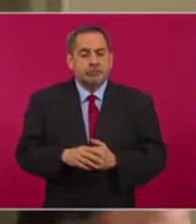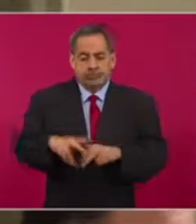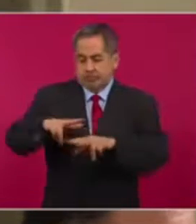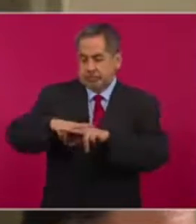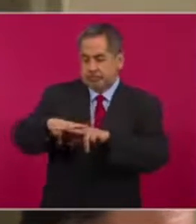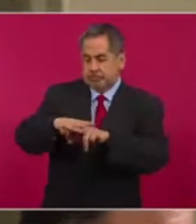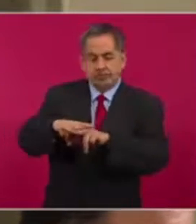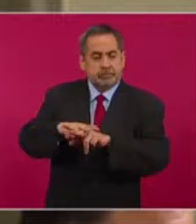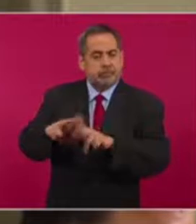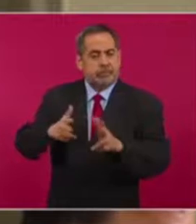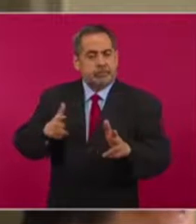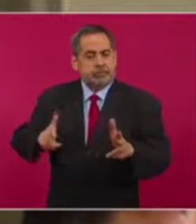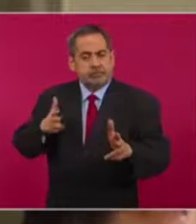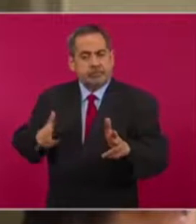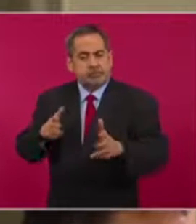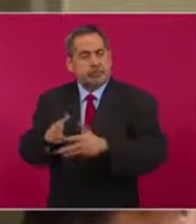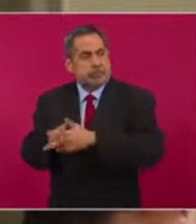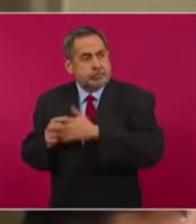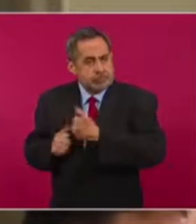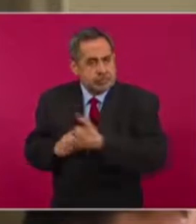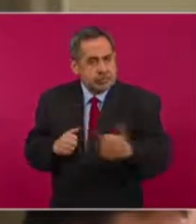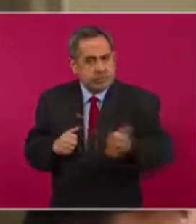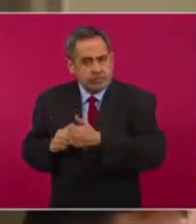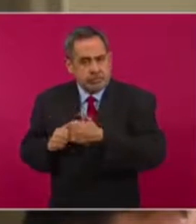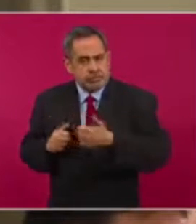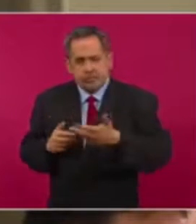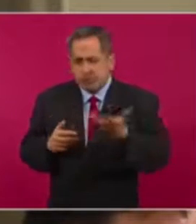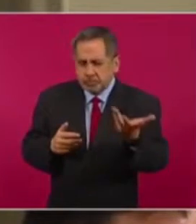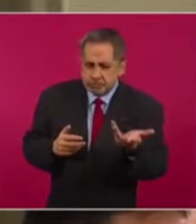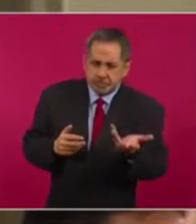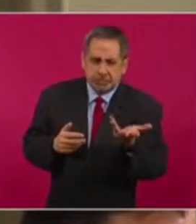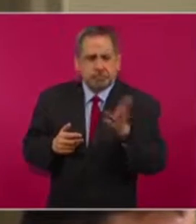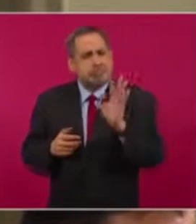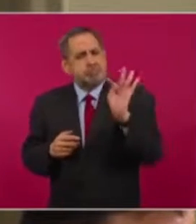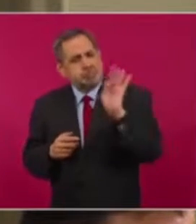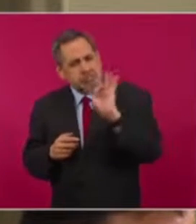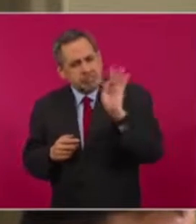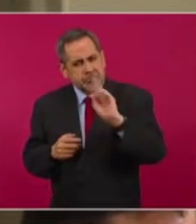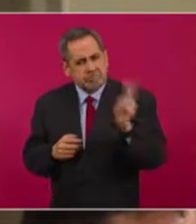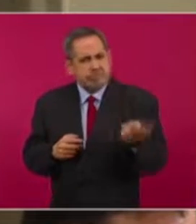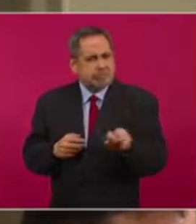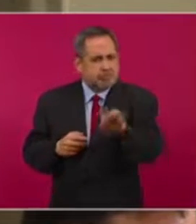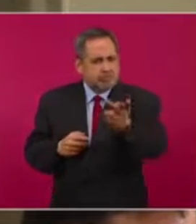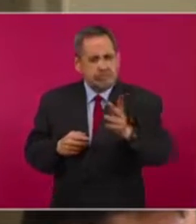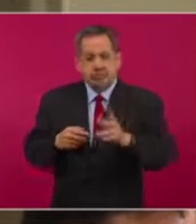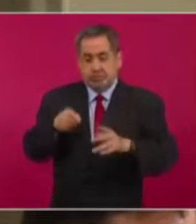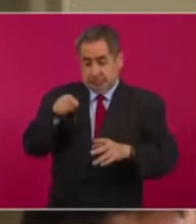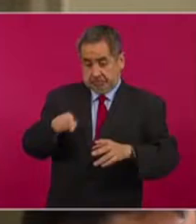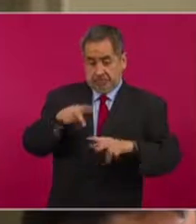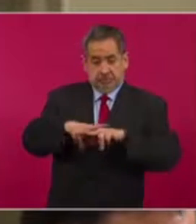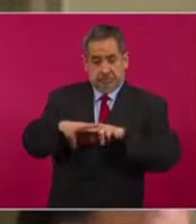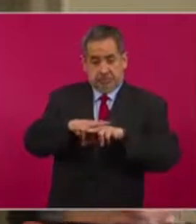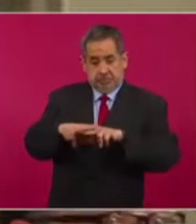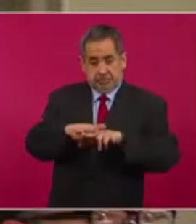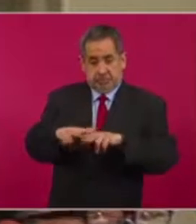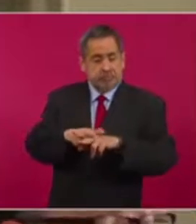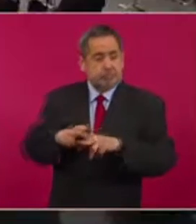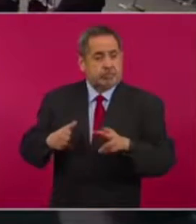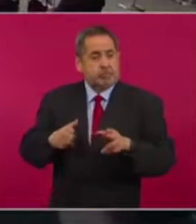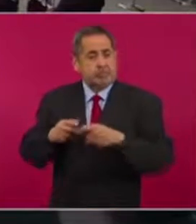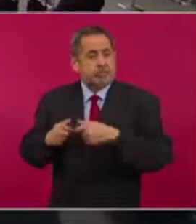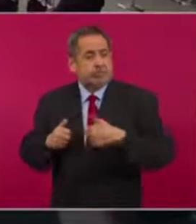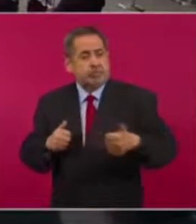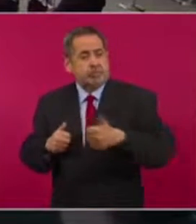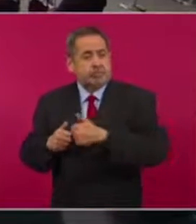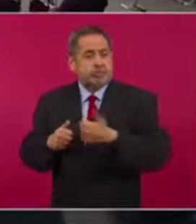suburbano. ¿No habrá manera de que este tren suburbano, que tiene una concesión